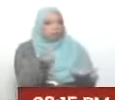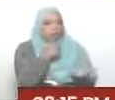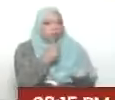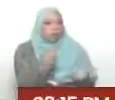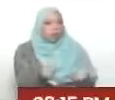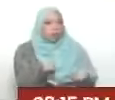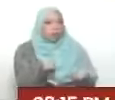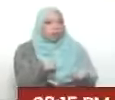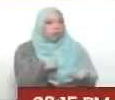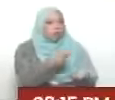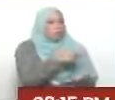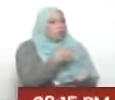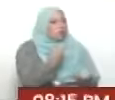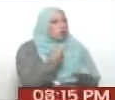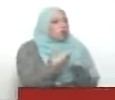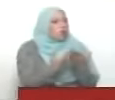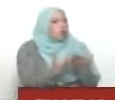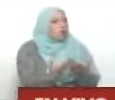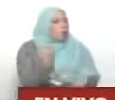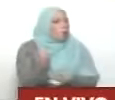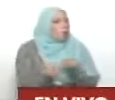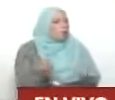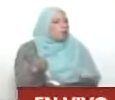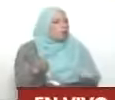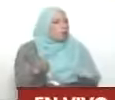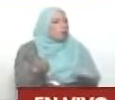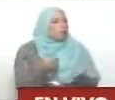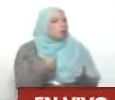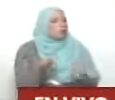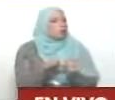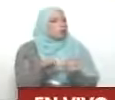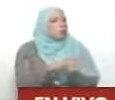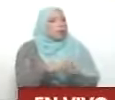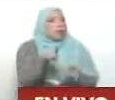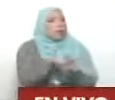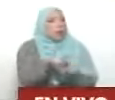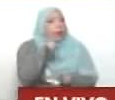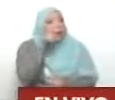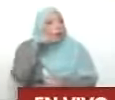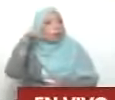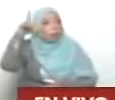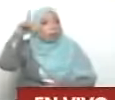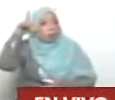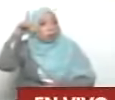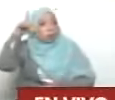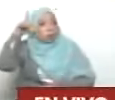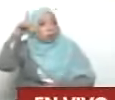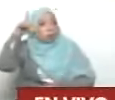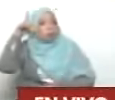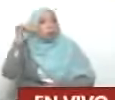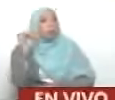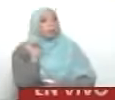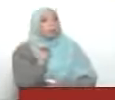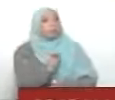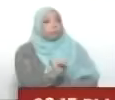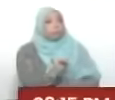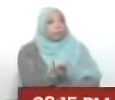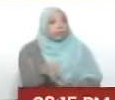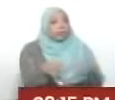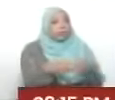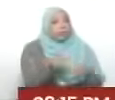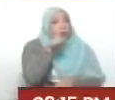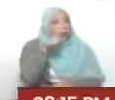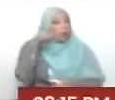¿De dónde viene Carri? Ah, de Leopoldo López. De ahí viene Carri, de Leopoldo López.